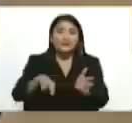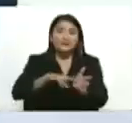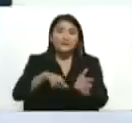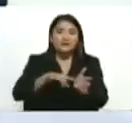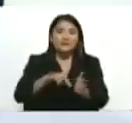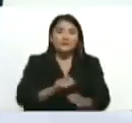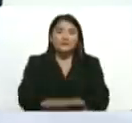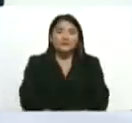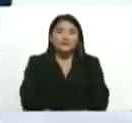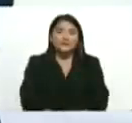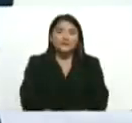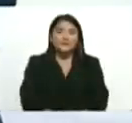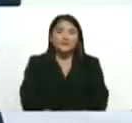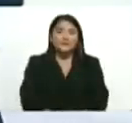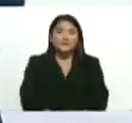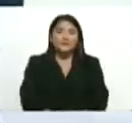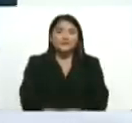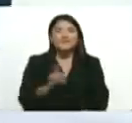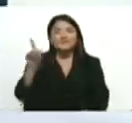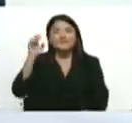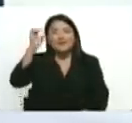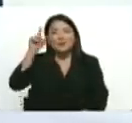dientes cariados, la vetusta Europa.